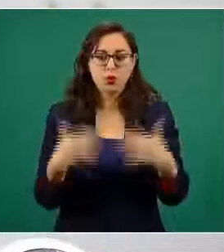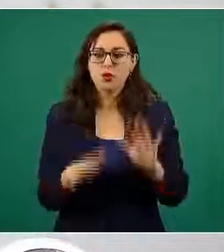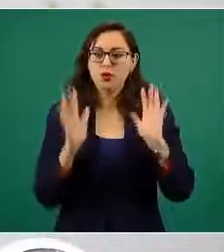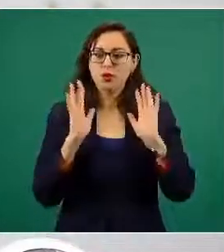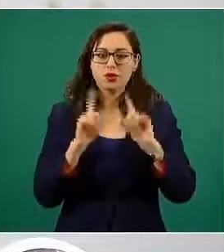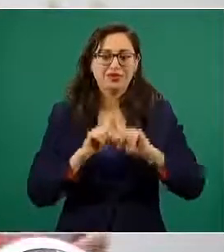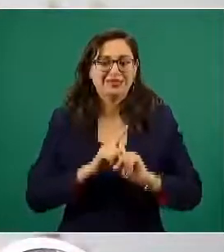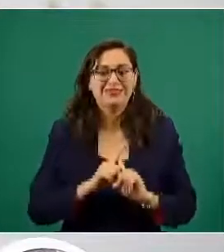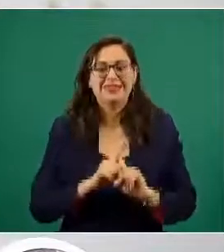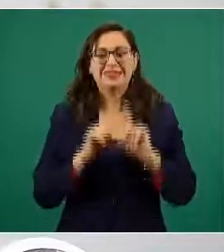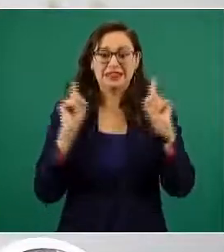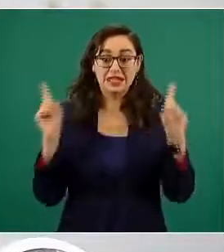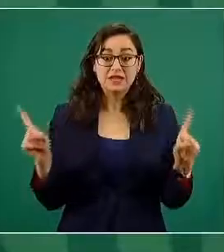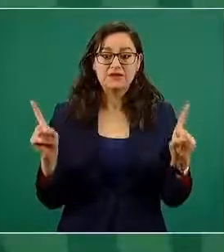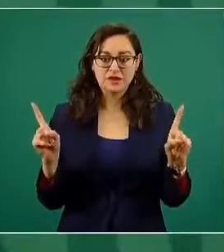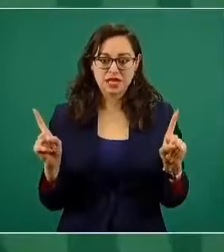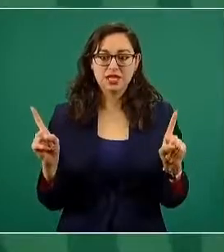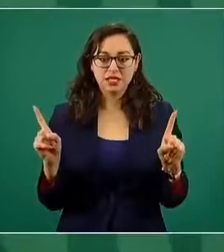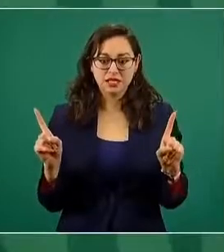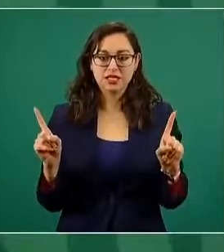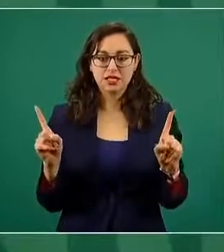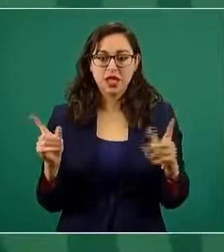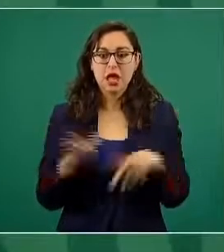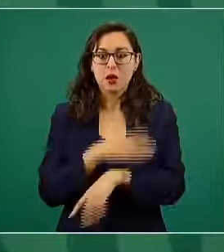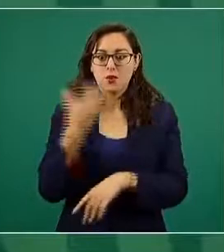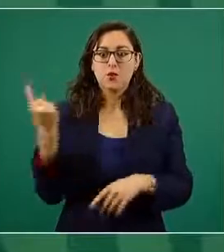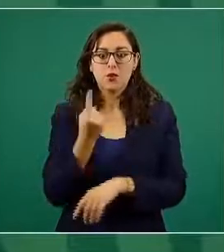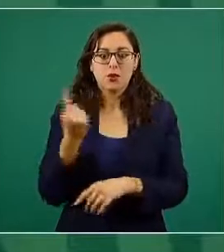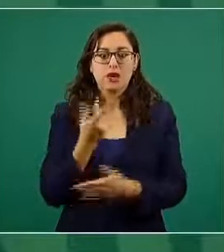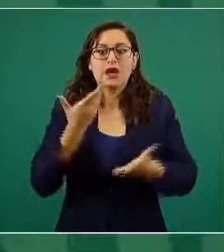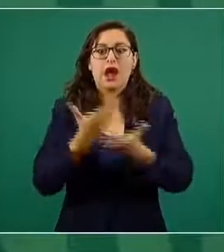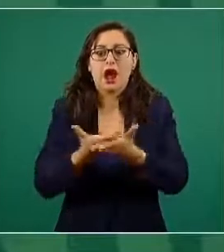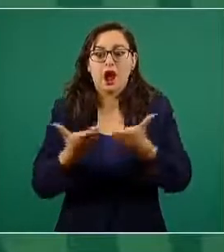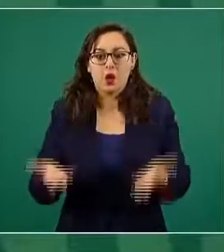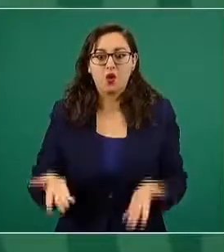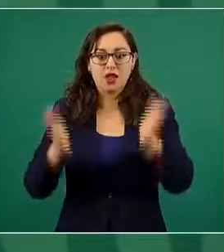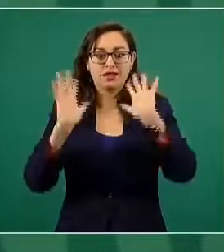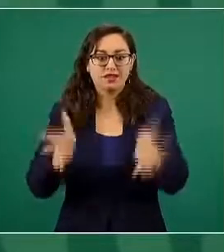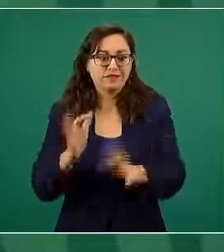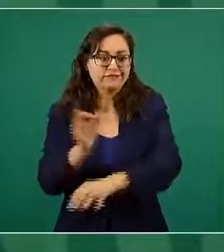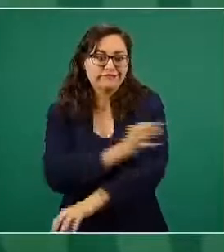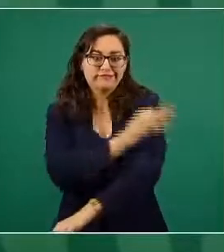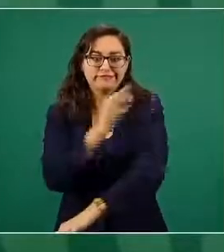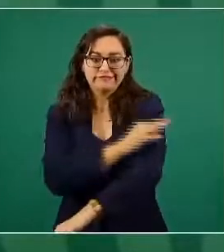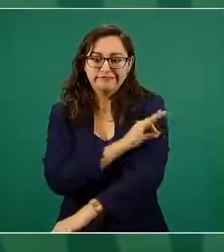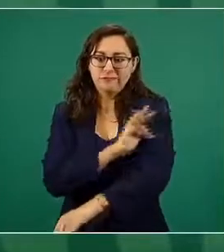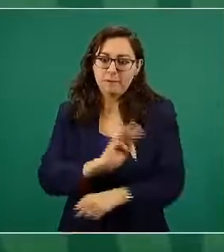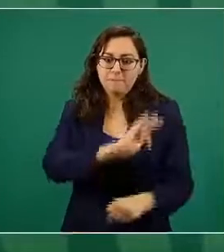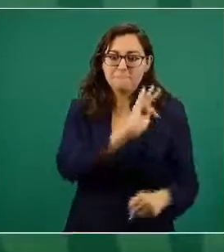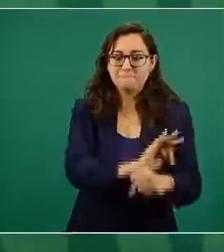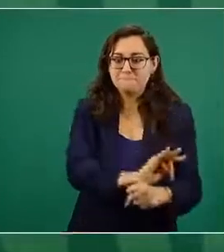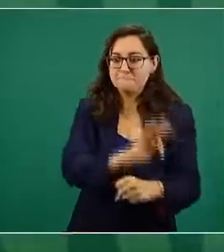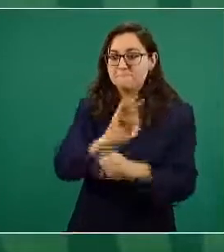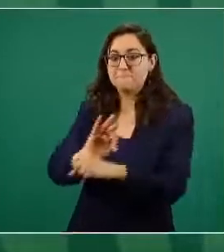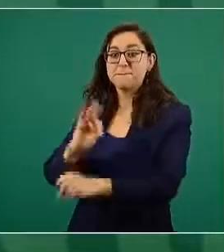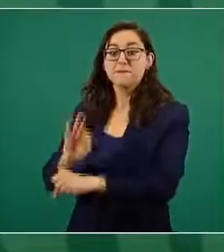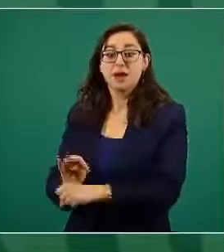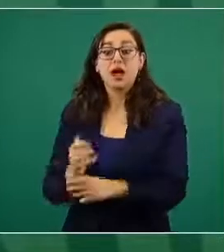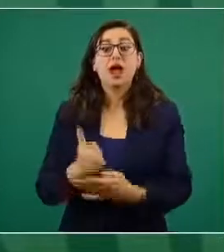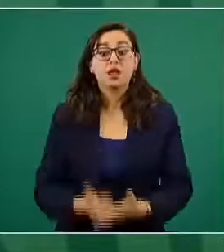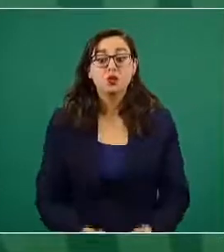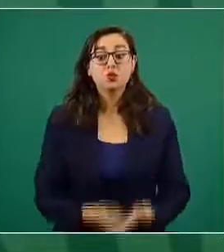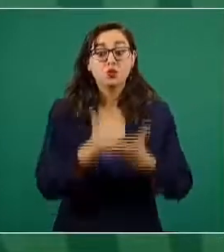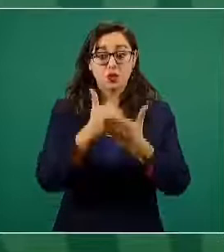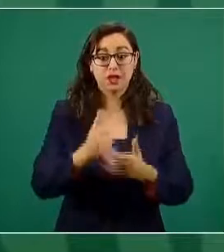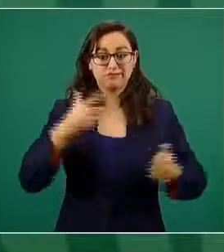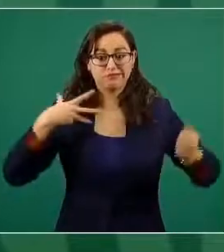sustancialmente diferente, el poder tener un instrumento de protección específica que nos permita